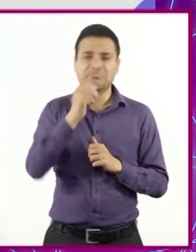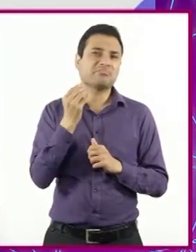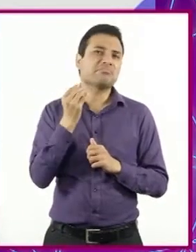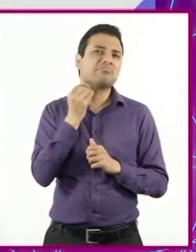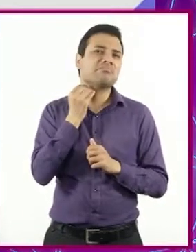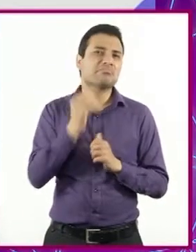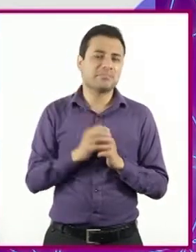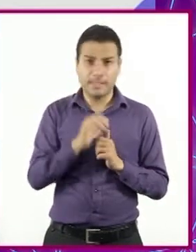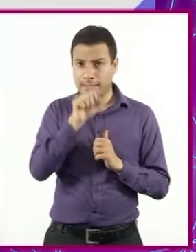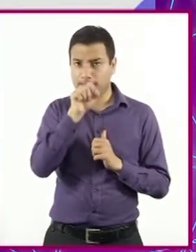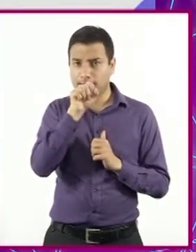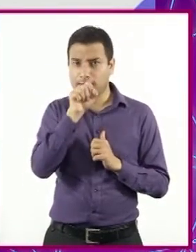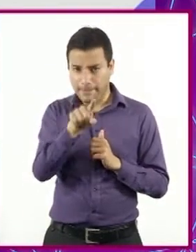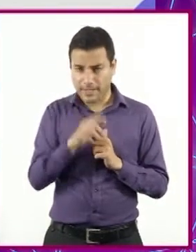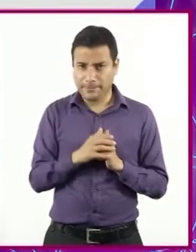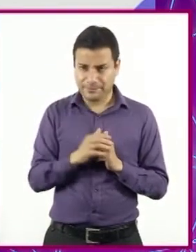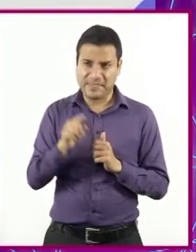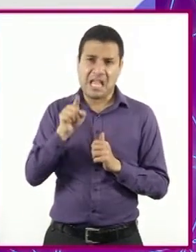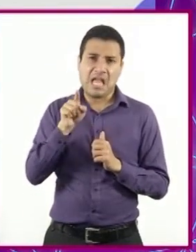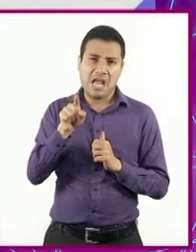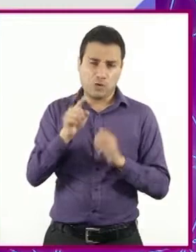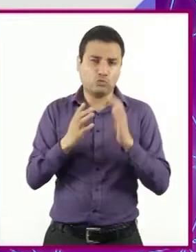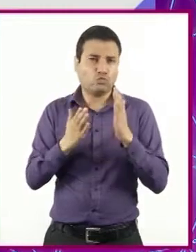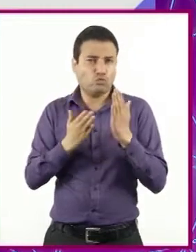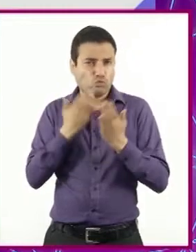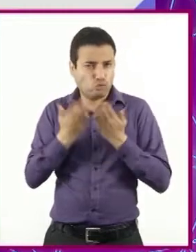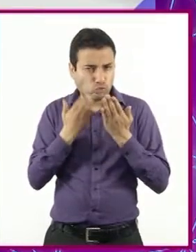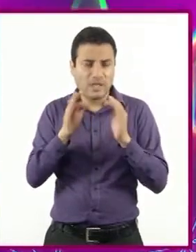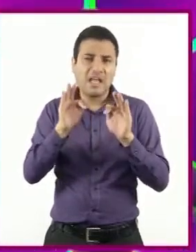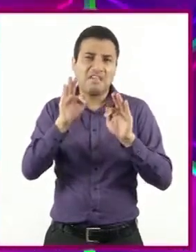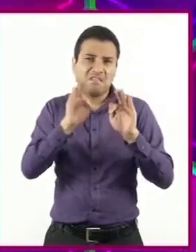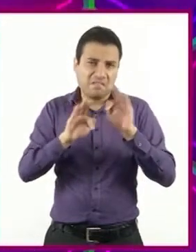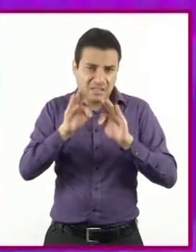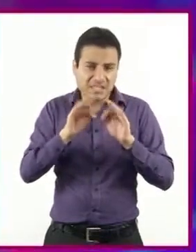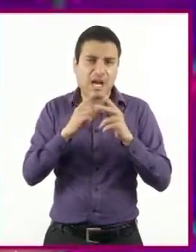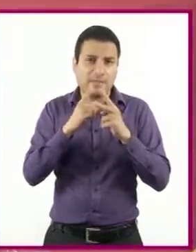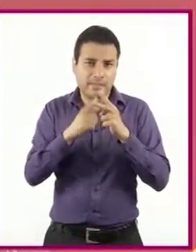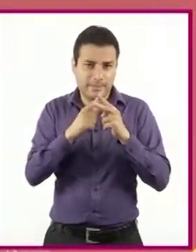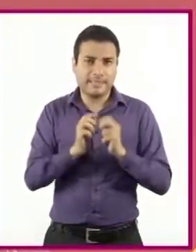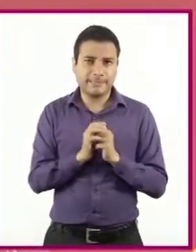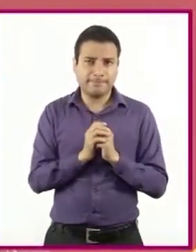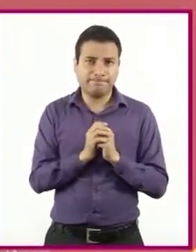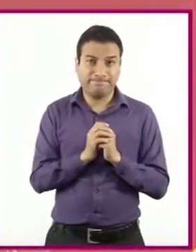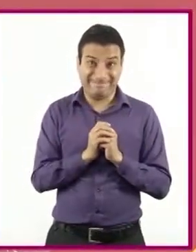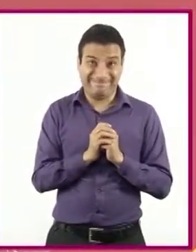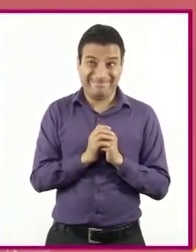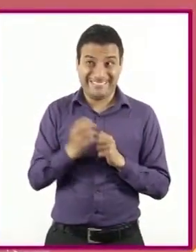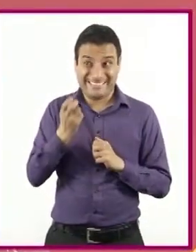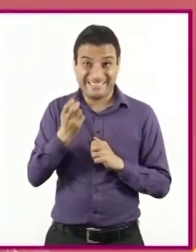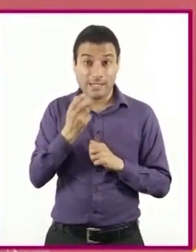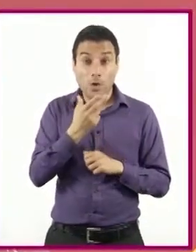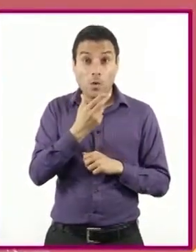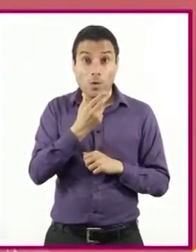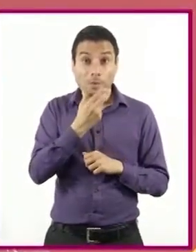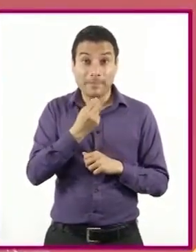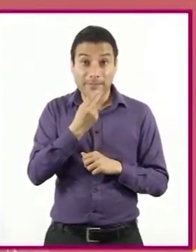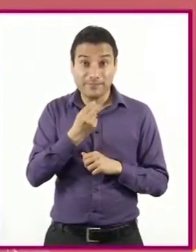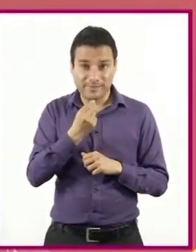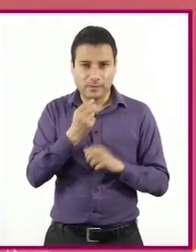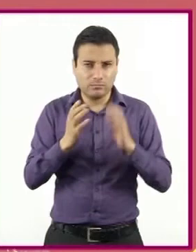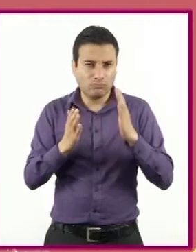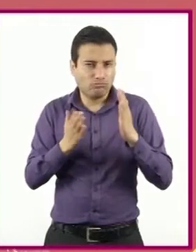dedicó gran parte de su vida a sus estudios en física y matemáticas. Amadeo Avogadro enfocó sus estudios